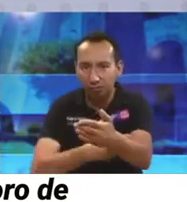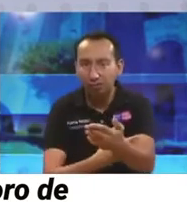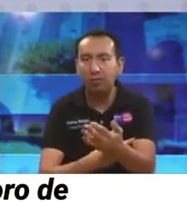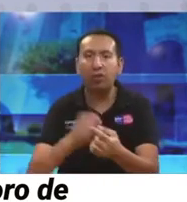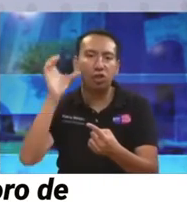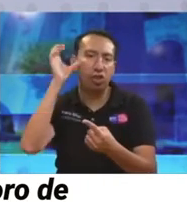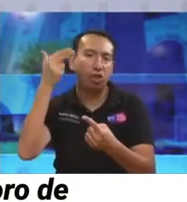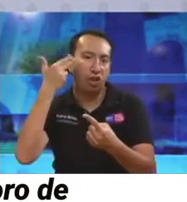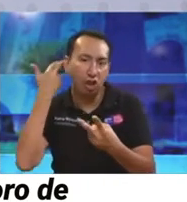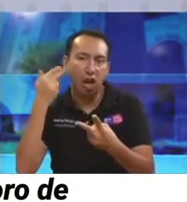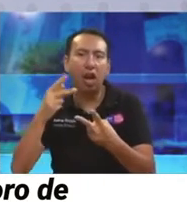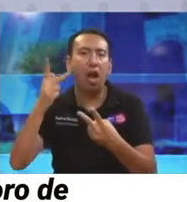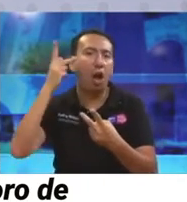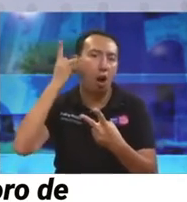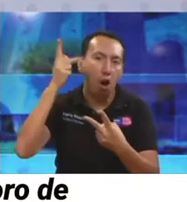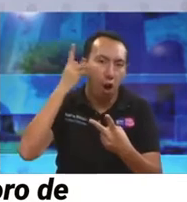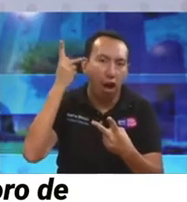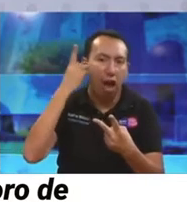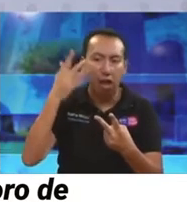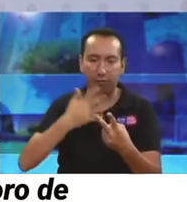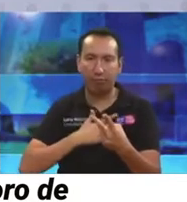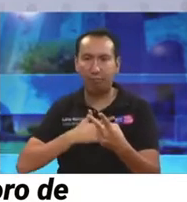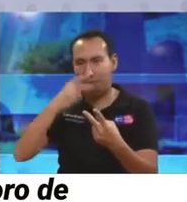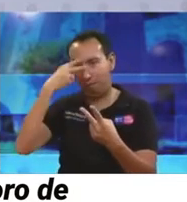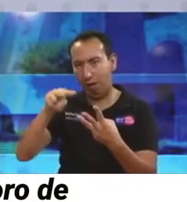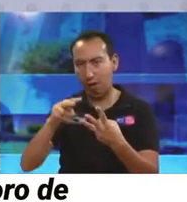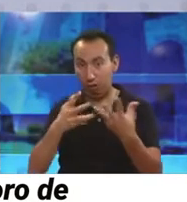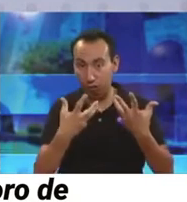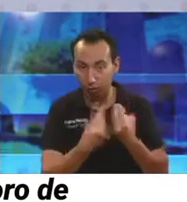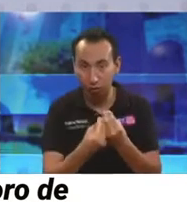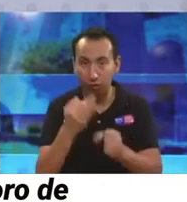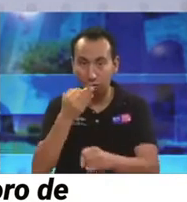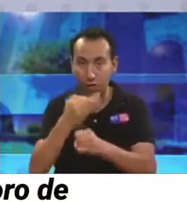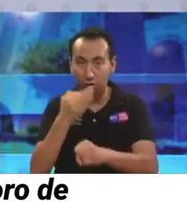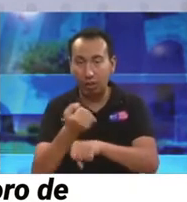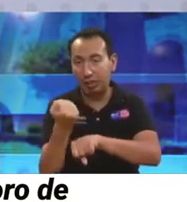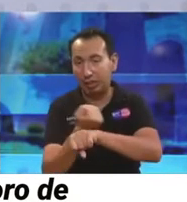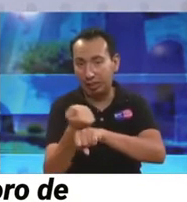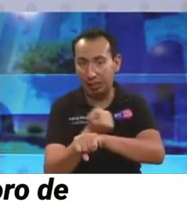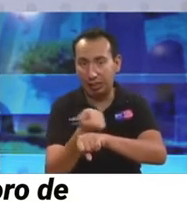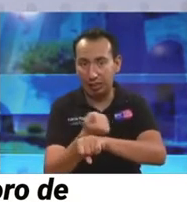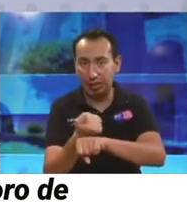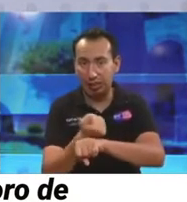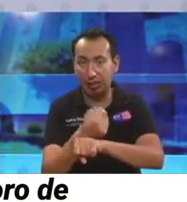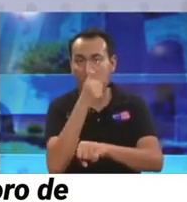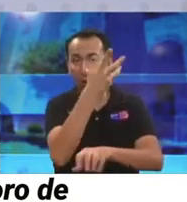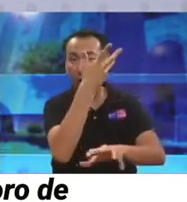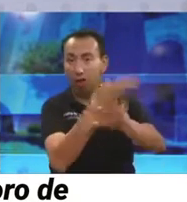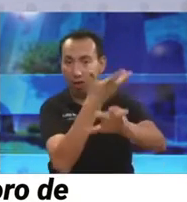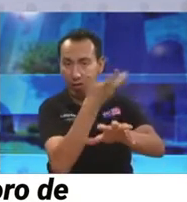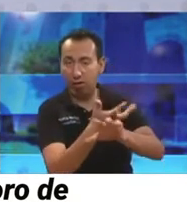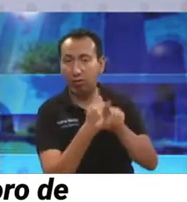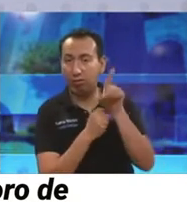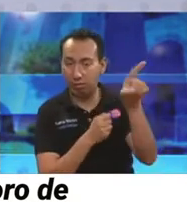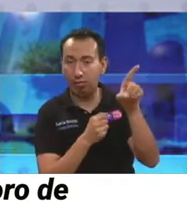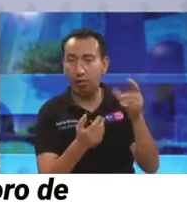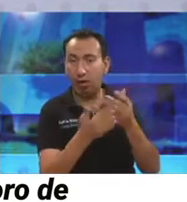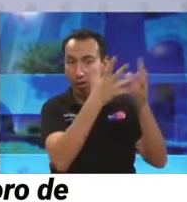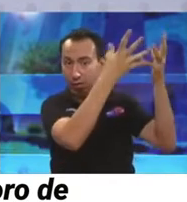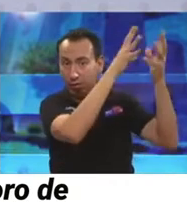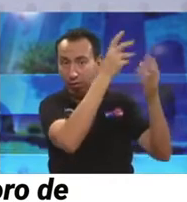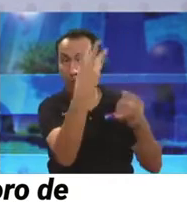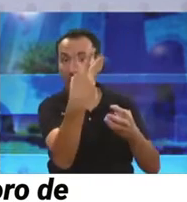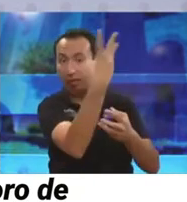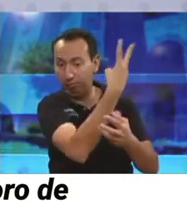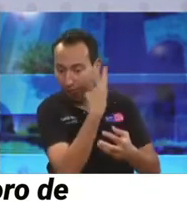de reactivación, pues muchas personas en ciudades de Guanajuato no respetaron las medidas sanitarias y la tasa de positividad de casos de COVID ya